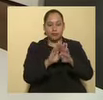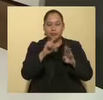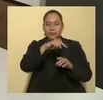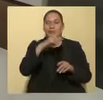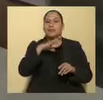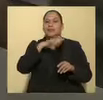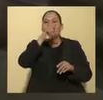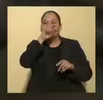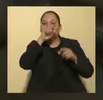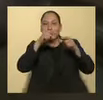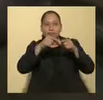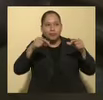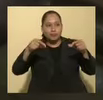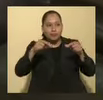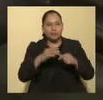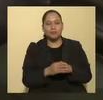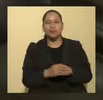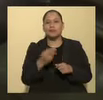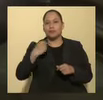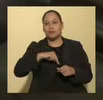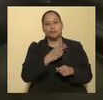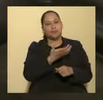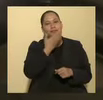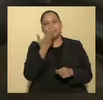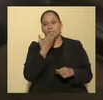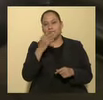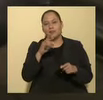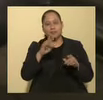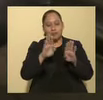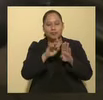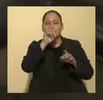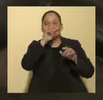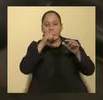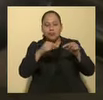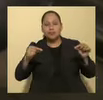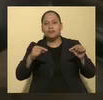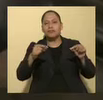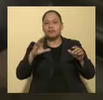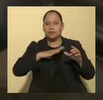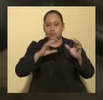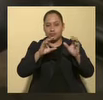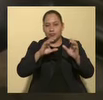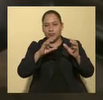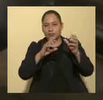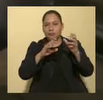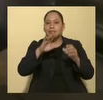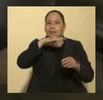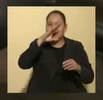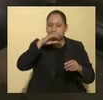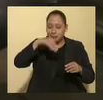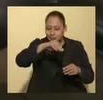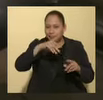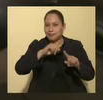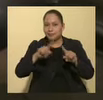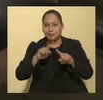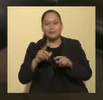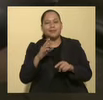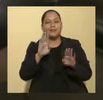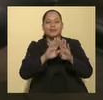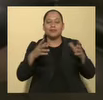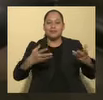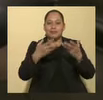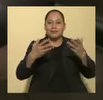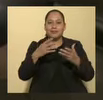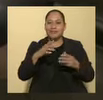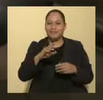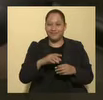de pollo. Estamos acostumbrados a qué, a comer las fajitas como con pimiento, cebolla, sí, tipo alambre, ¿no? Exacto. Bueno,